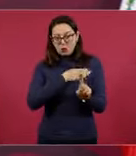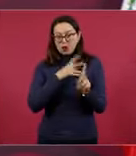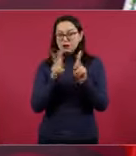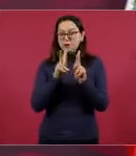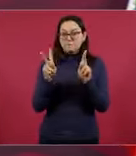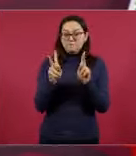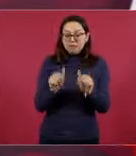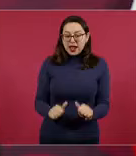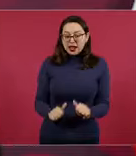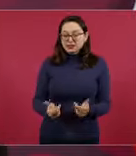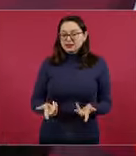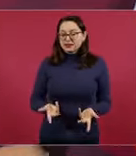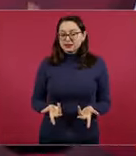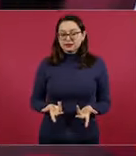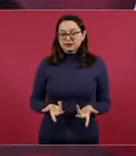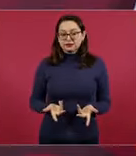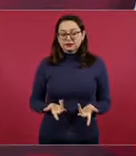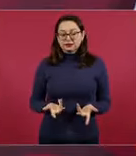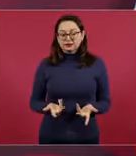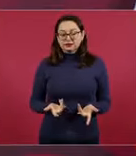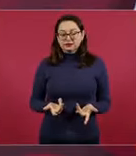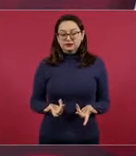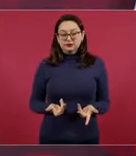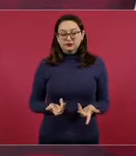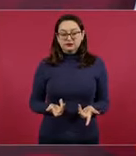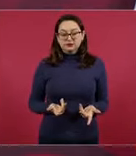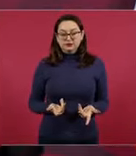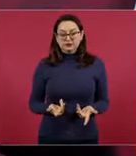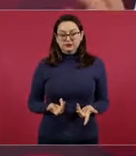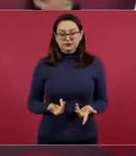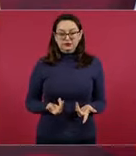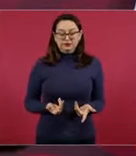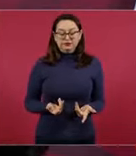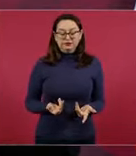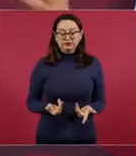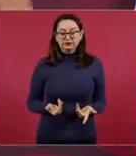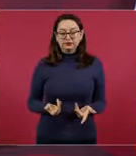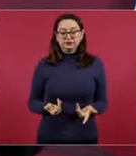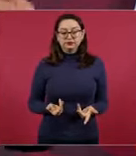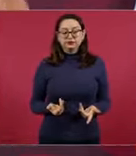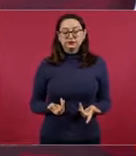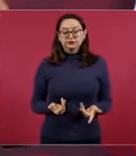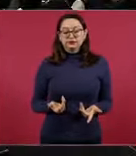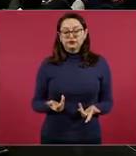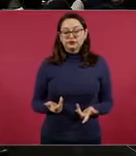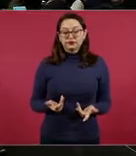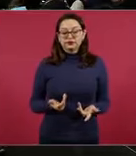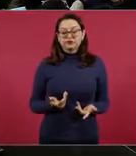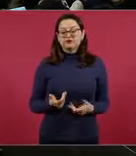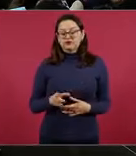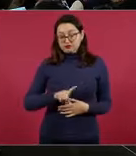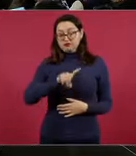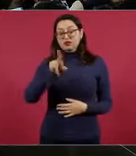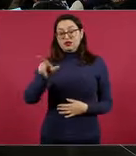Salvador Allende, sino que además eso alentó